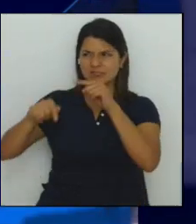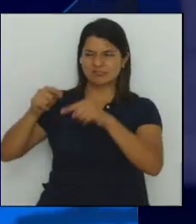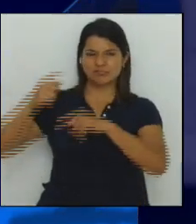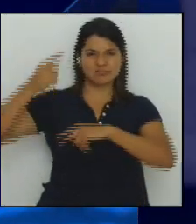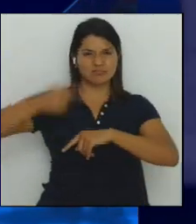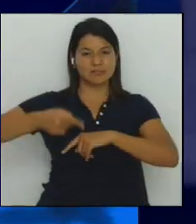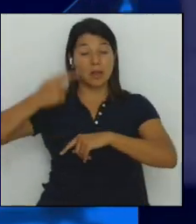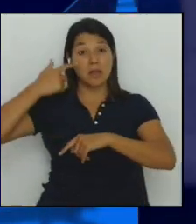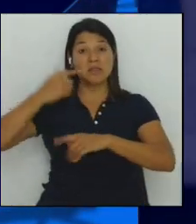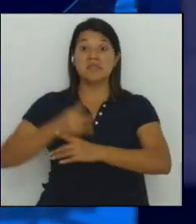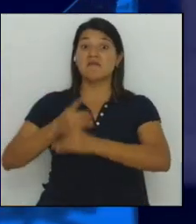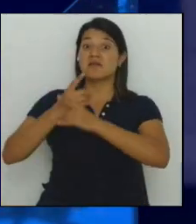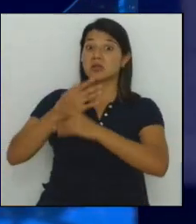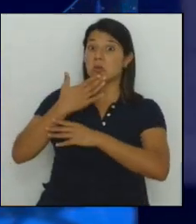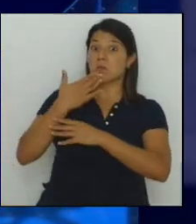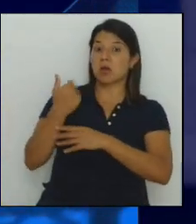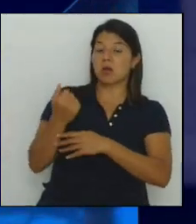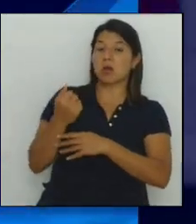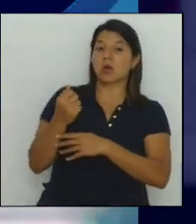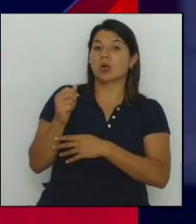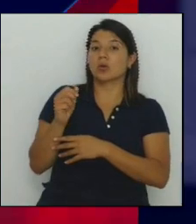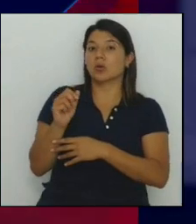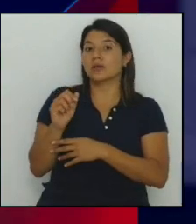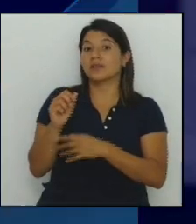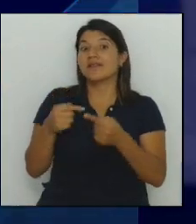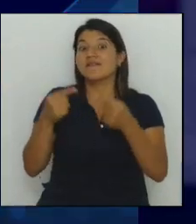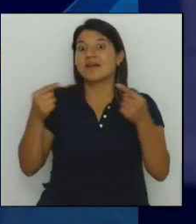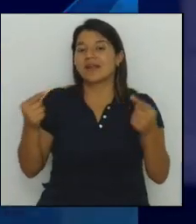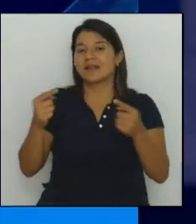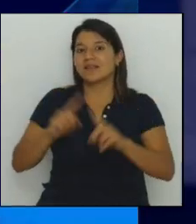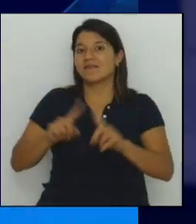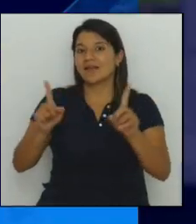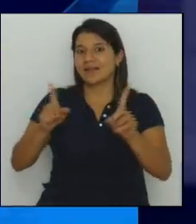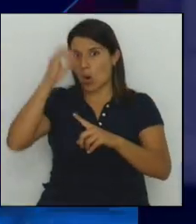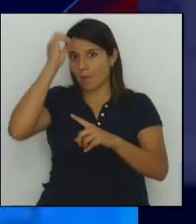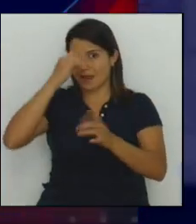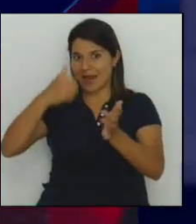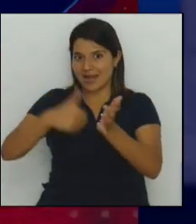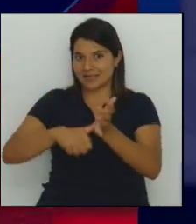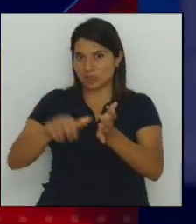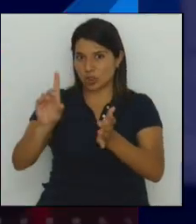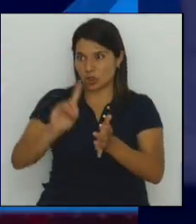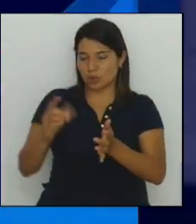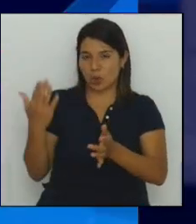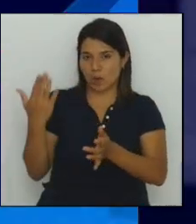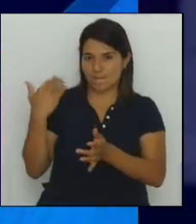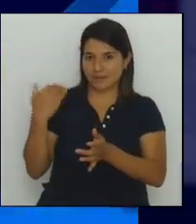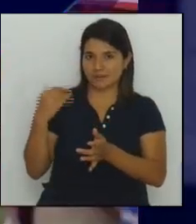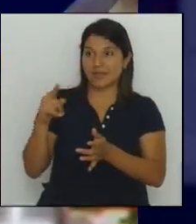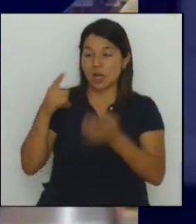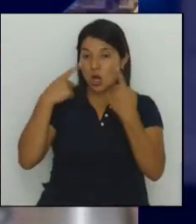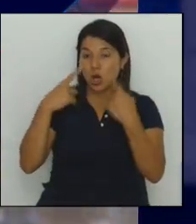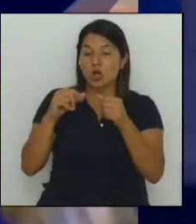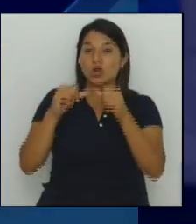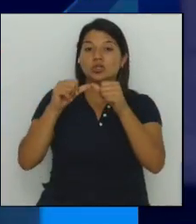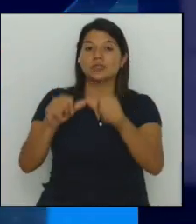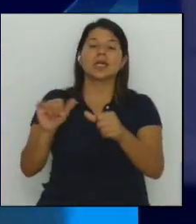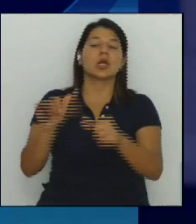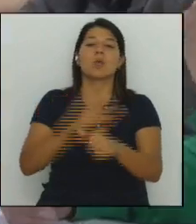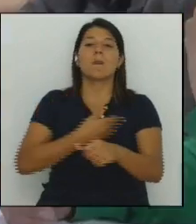los sondeos de las elecciones del domingo y en condiciones de renovar su mandato en la segunda vuelta, que se realizará el 28 de